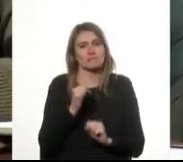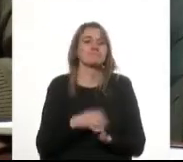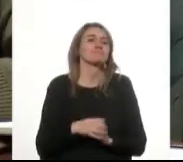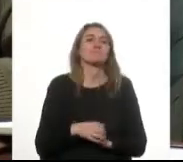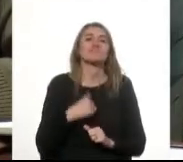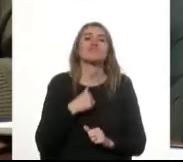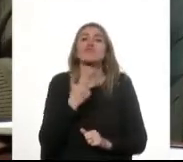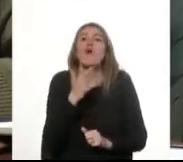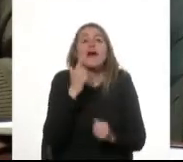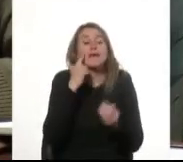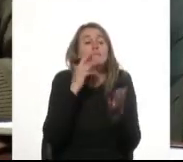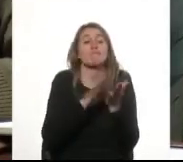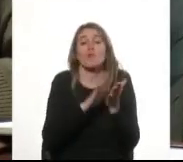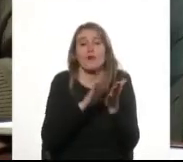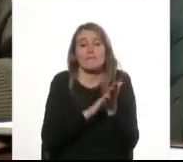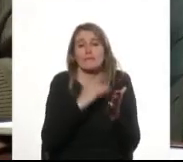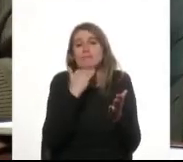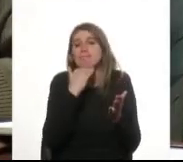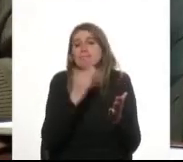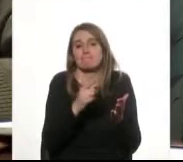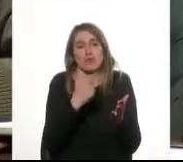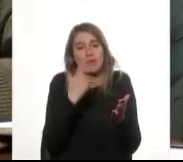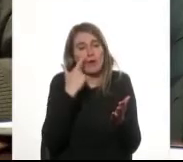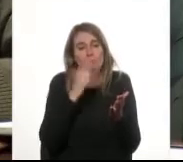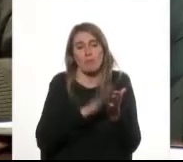No tenemos prueba.